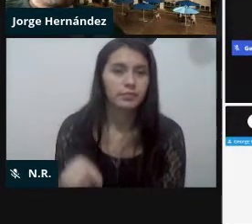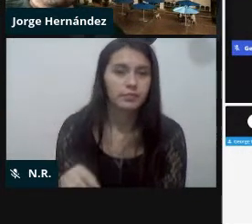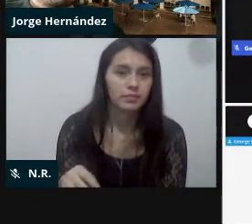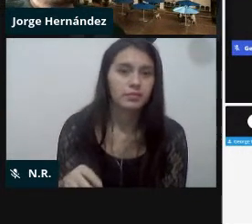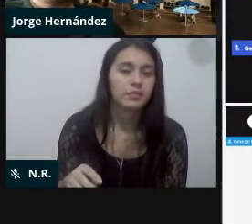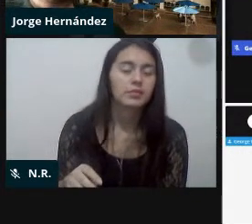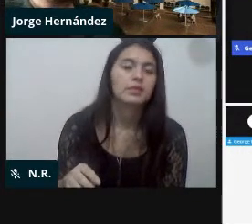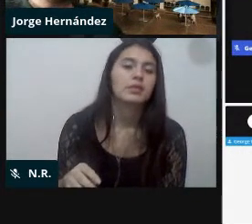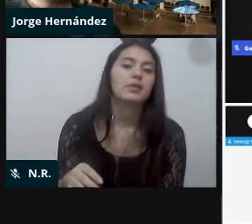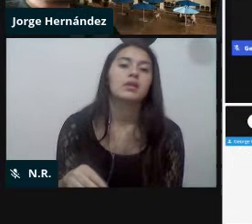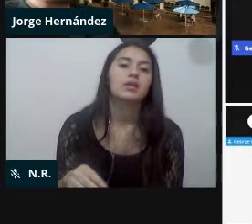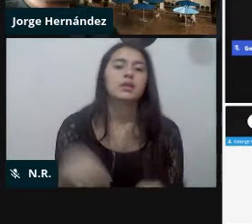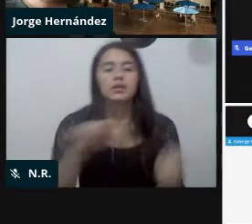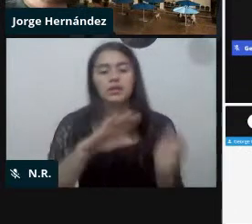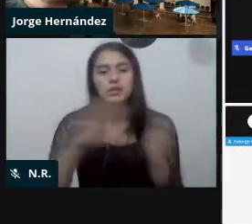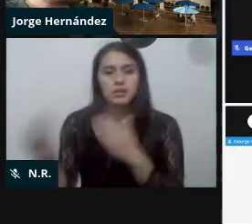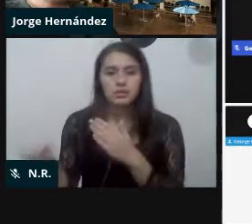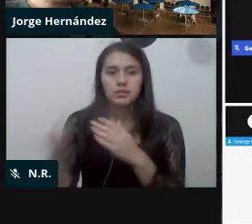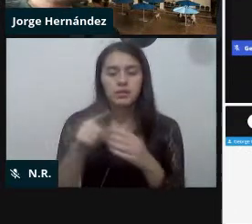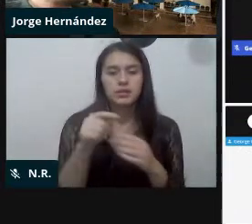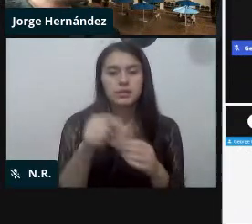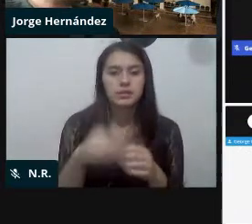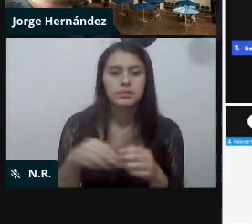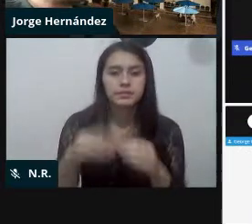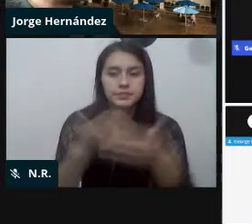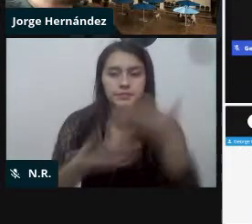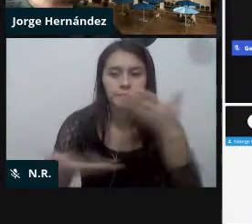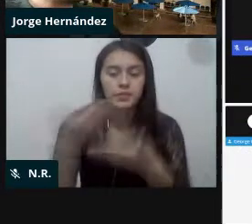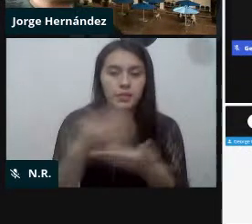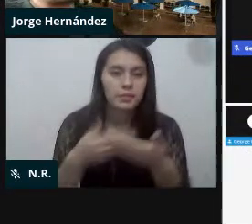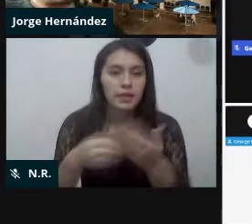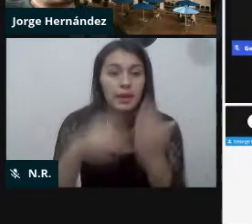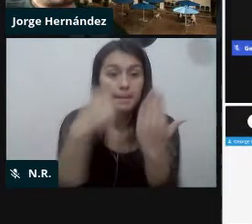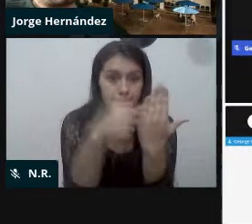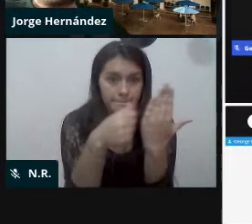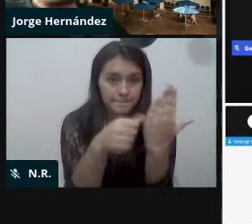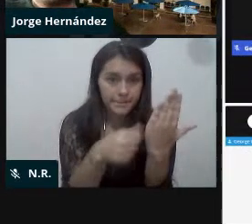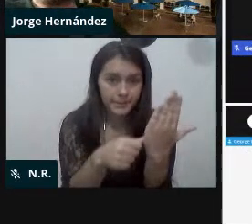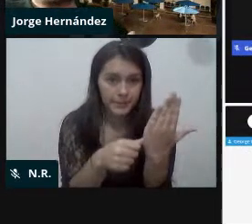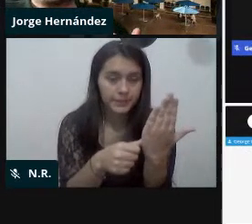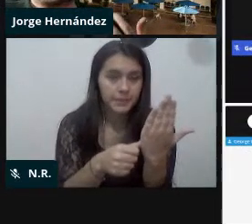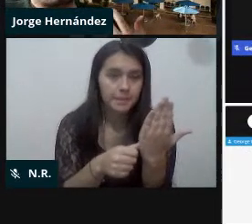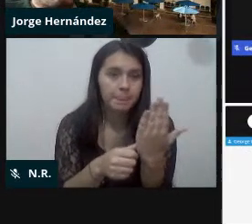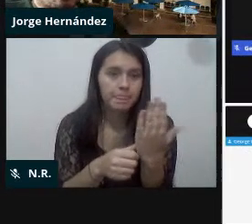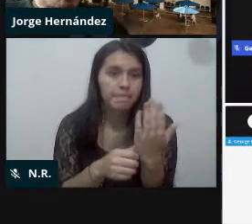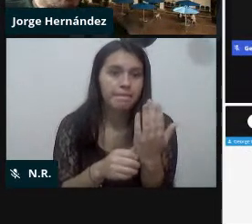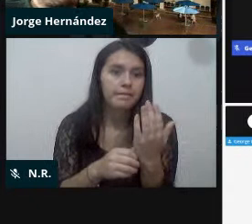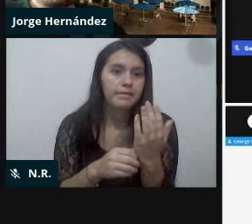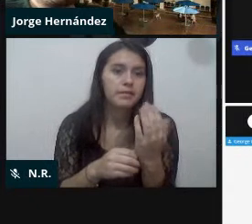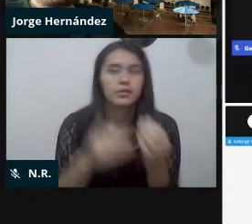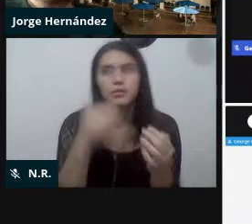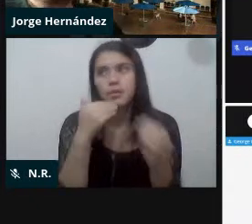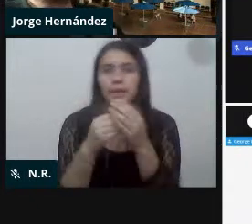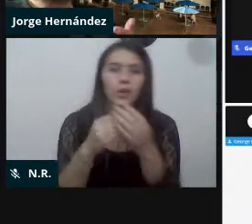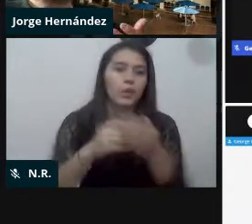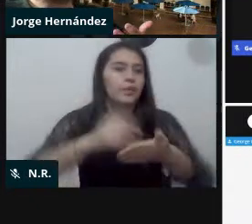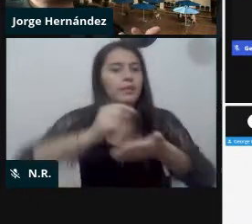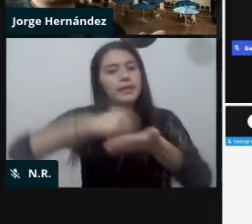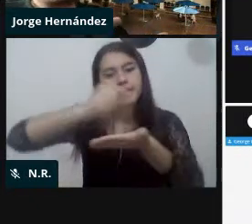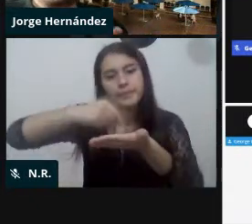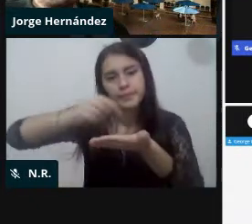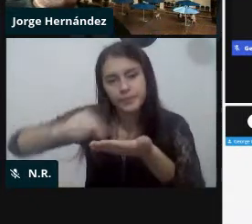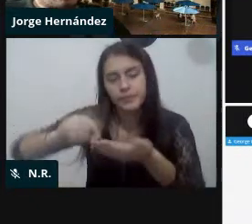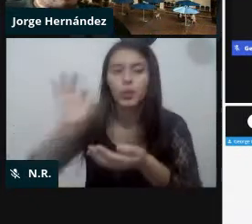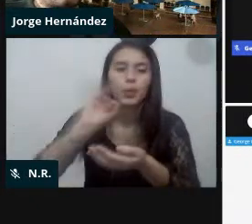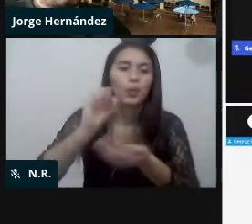app. Cuando ustedes le dan ventana de la app, imaginen que tienen una pizarra de dibujo, una presentación